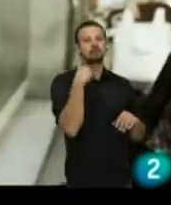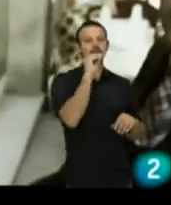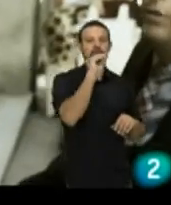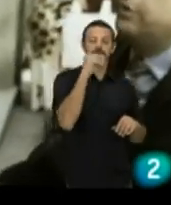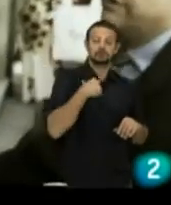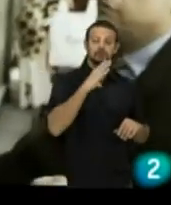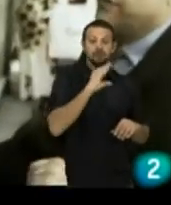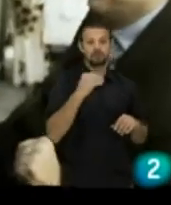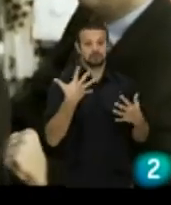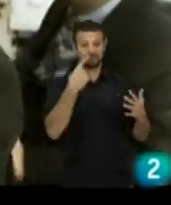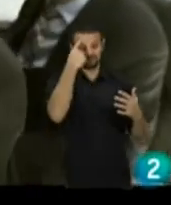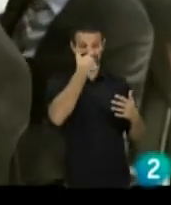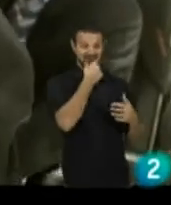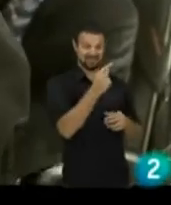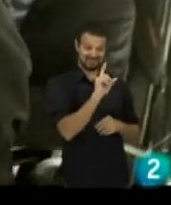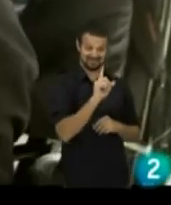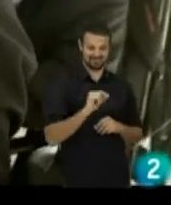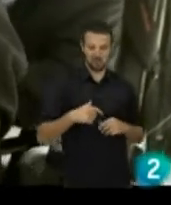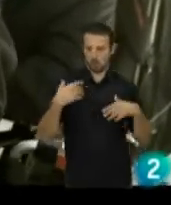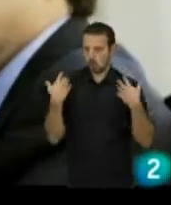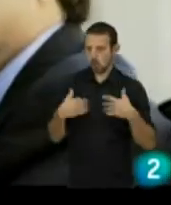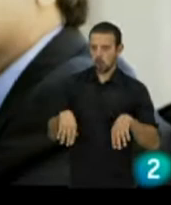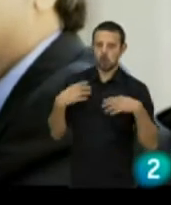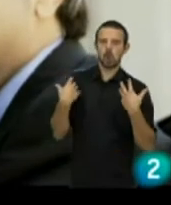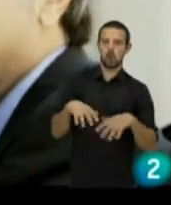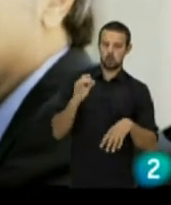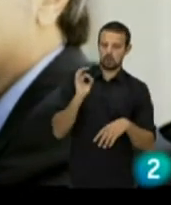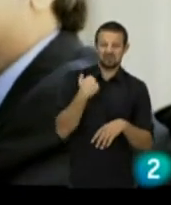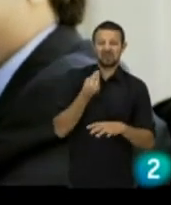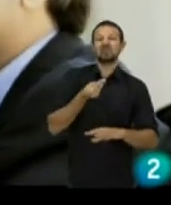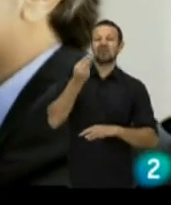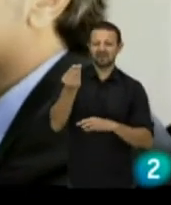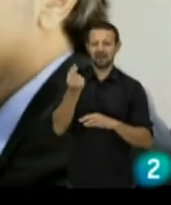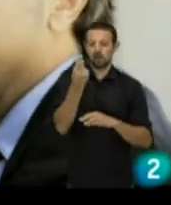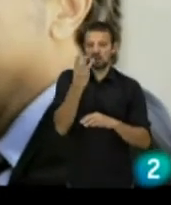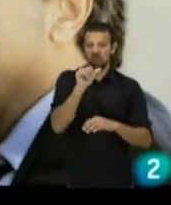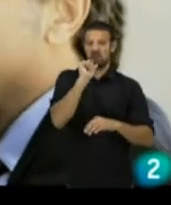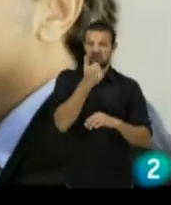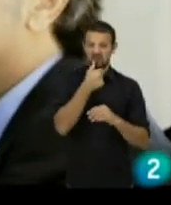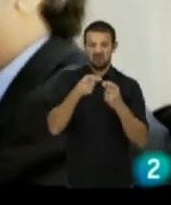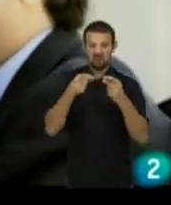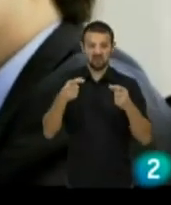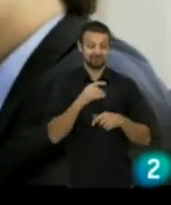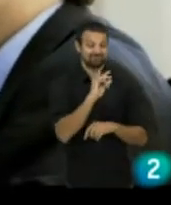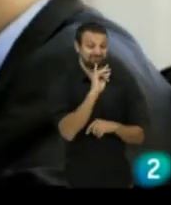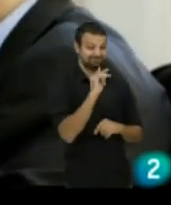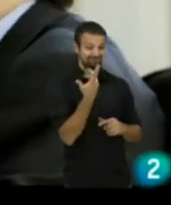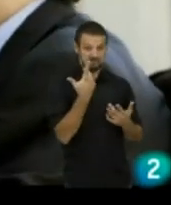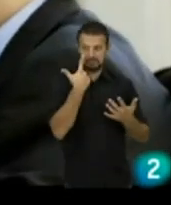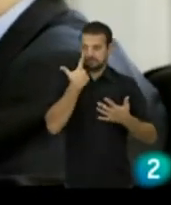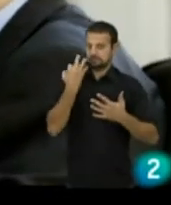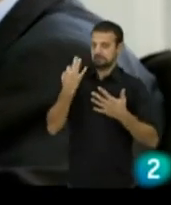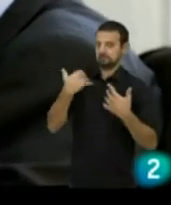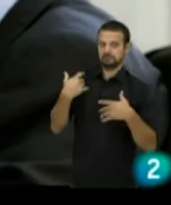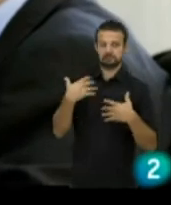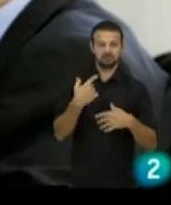Es que esto de los cajeros tú eres de confianza, pero yo habitualmente te voy a ayuda a cualquiera de los que pasan por la calle, o sea, que no te creas tú que es fácil. Pues, de mucho, por darle tu número y la